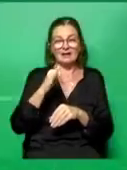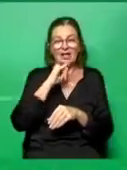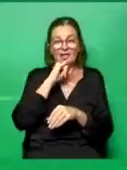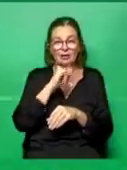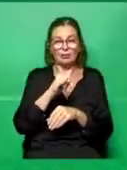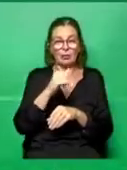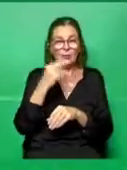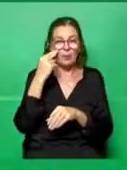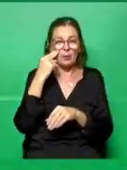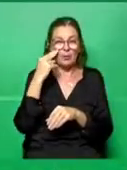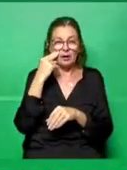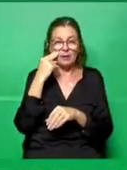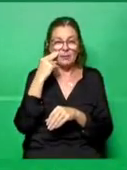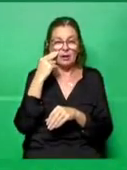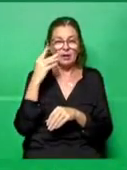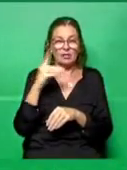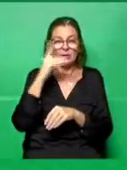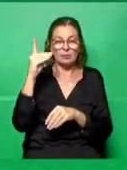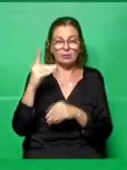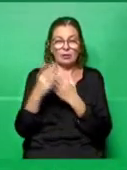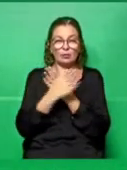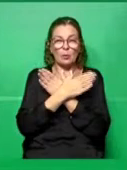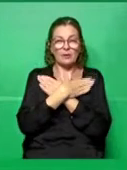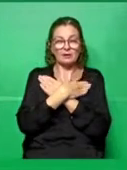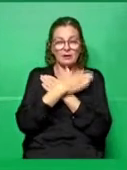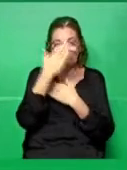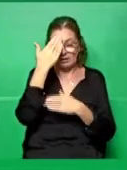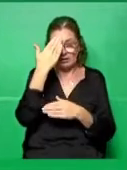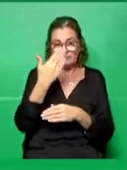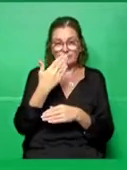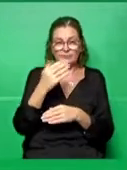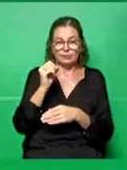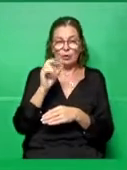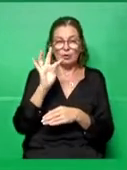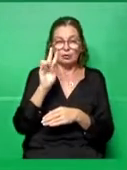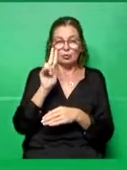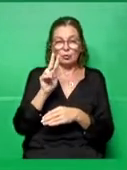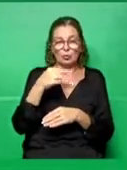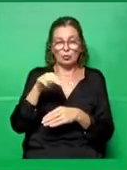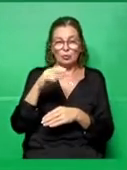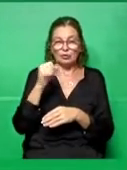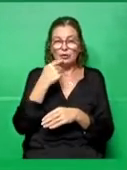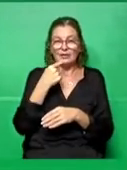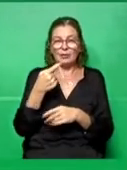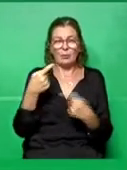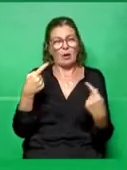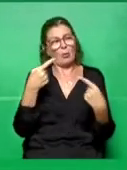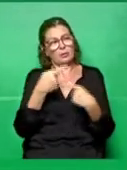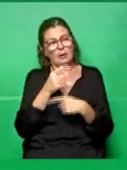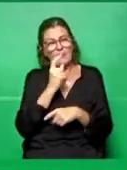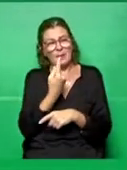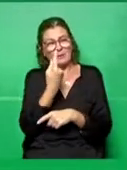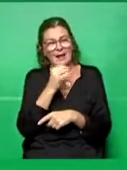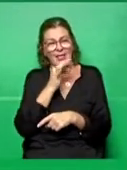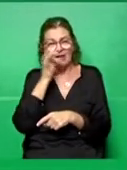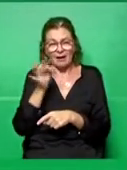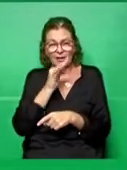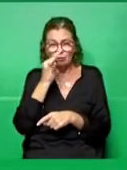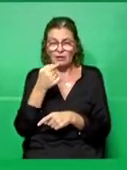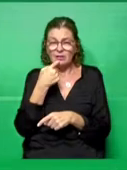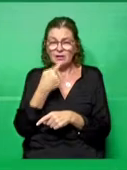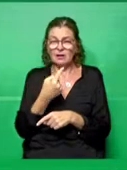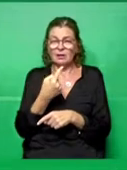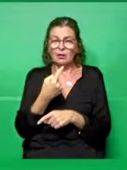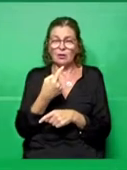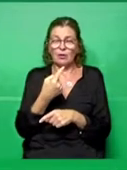por difamación al diputado suplente del Frente Amplio, Edgardo Ortuño, que la había cuestionado tras sus primeras declaraciones sobre la